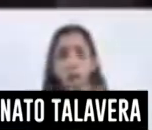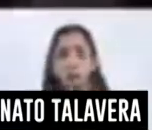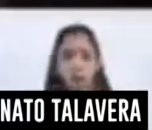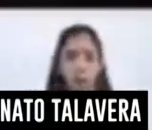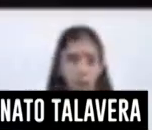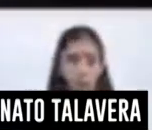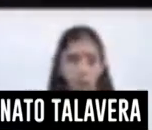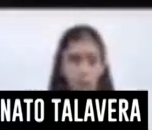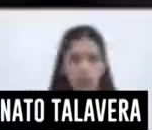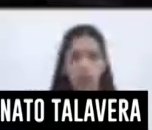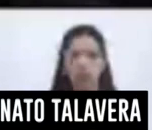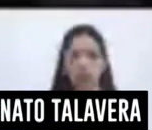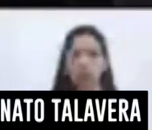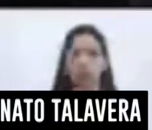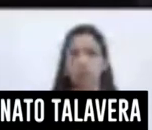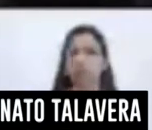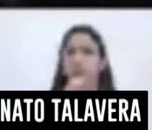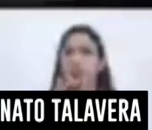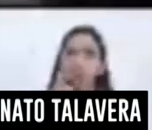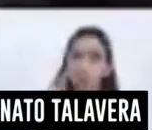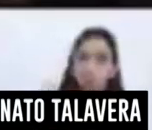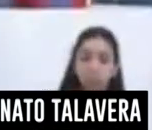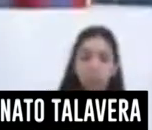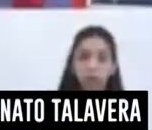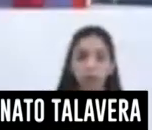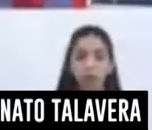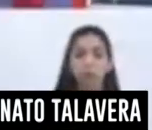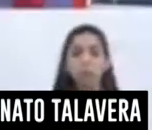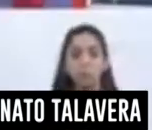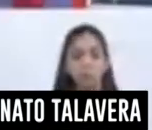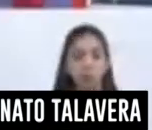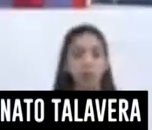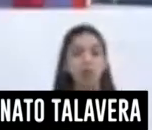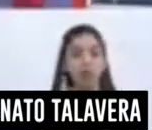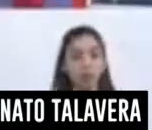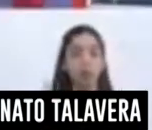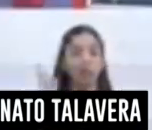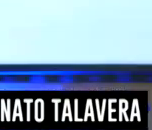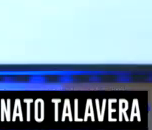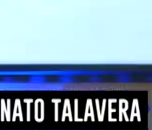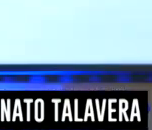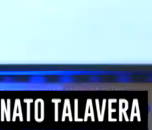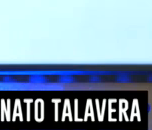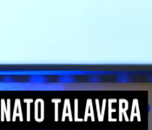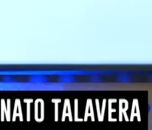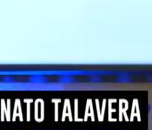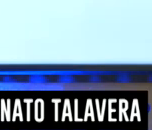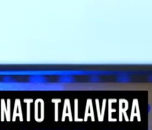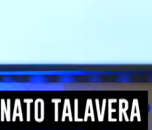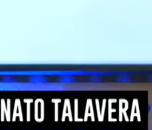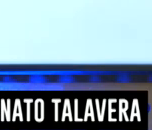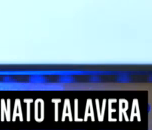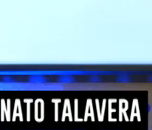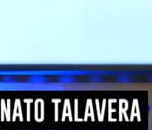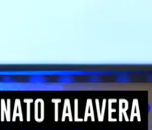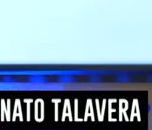ingerido justamente en la anulación del acuerdo, ahora ya anulado de Facebook. Renato, vamos a escuchar un